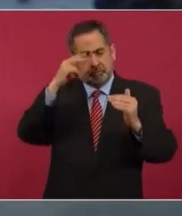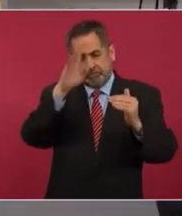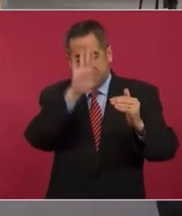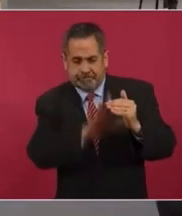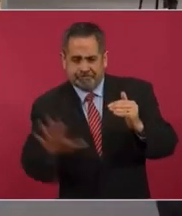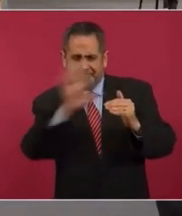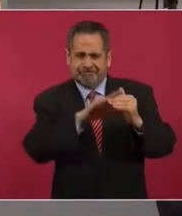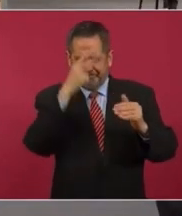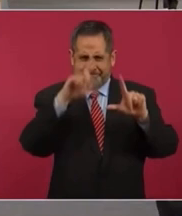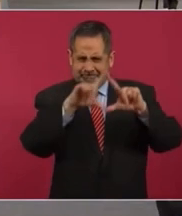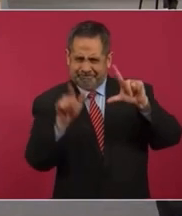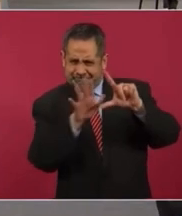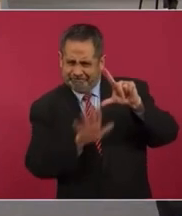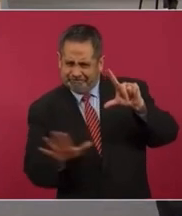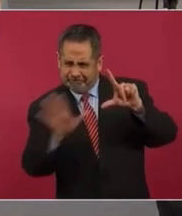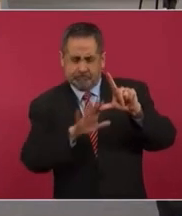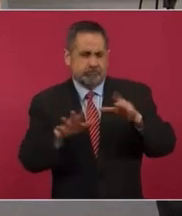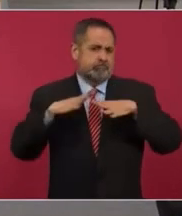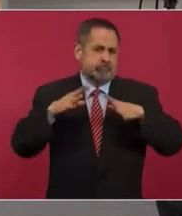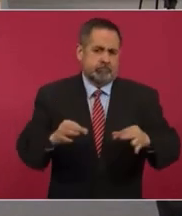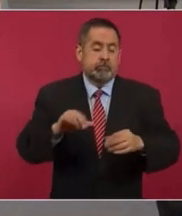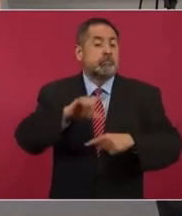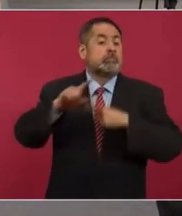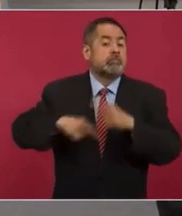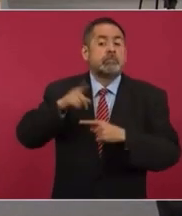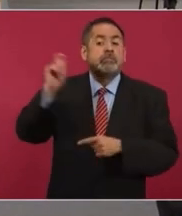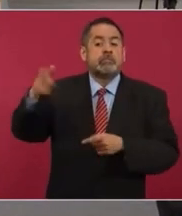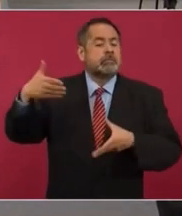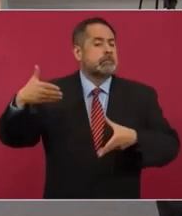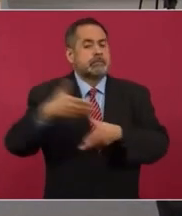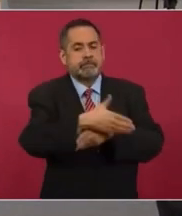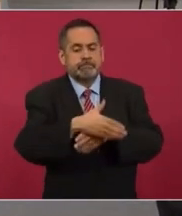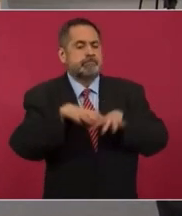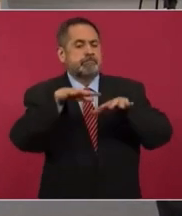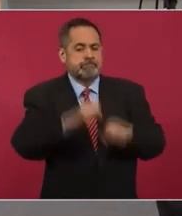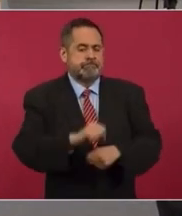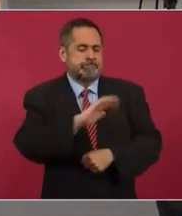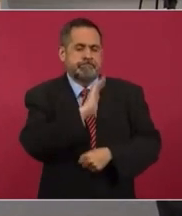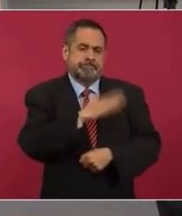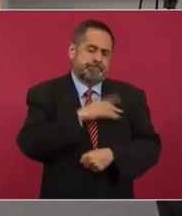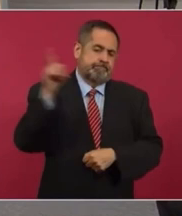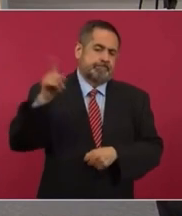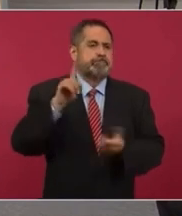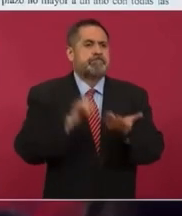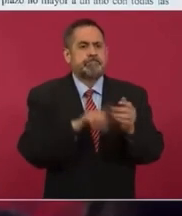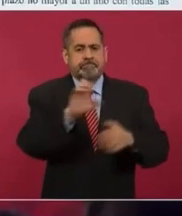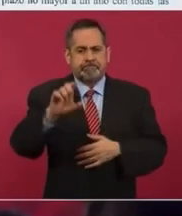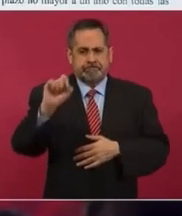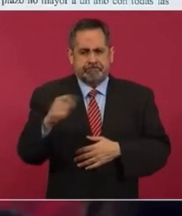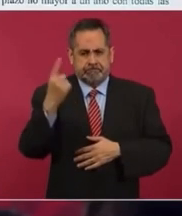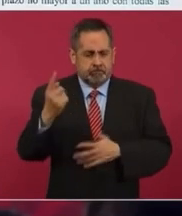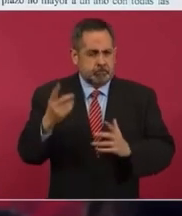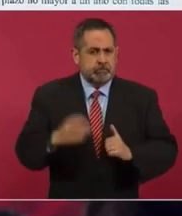Mesoamérica, que se vería conquistada después de la invasión española en